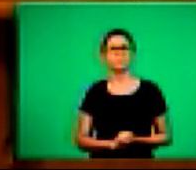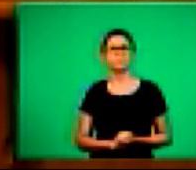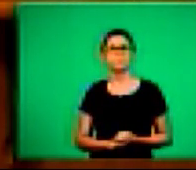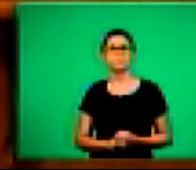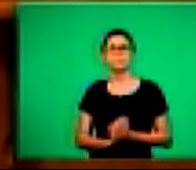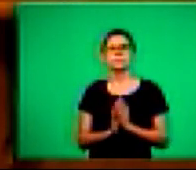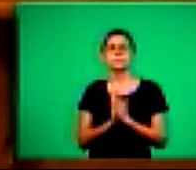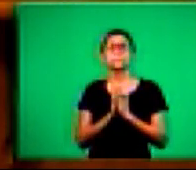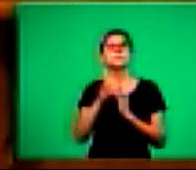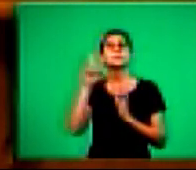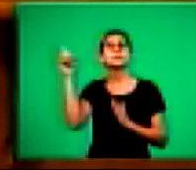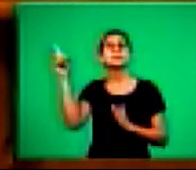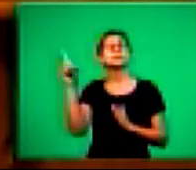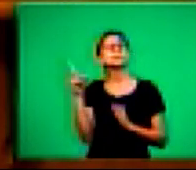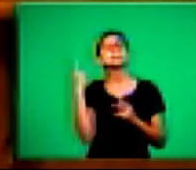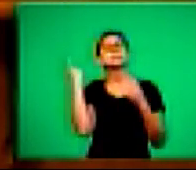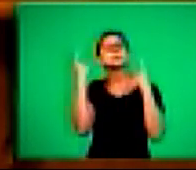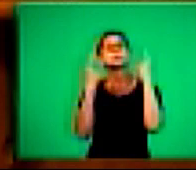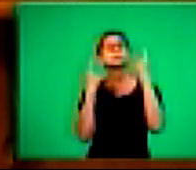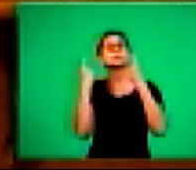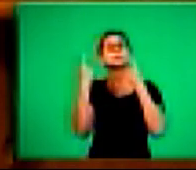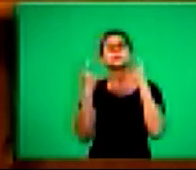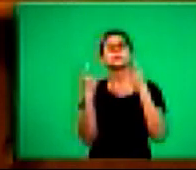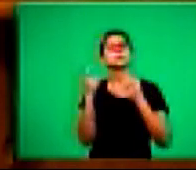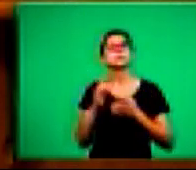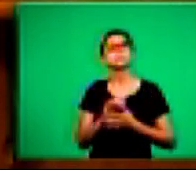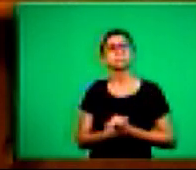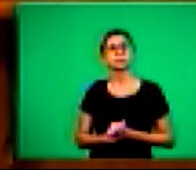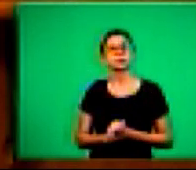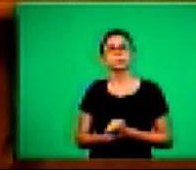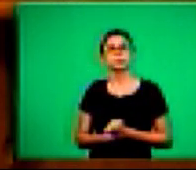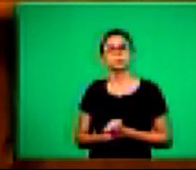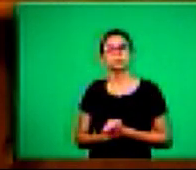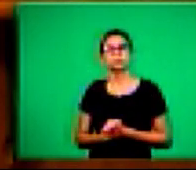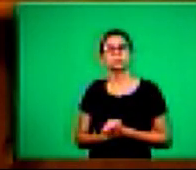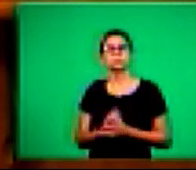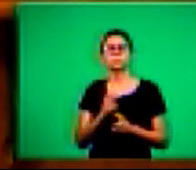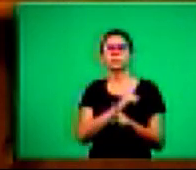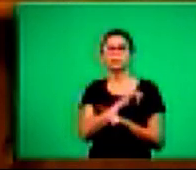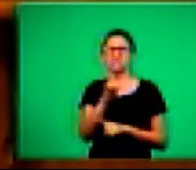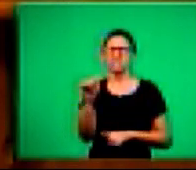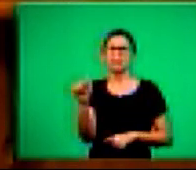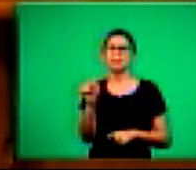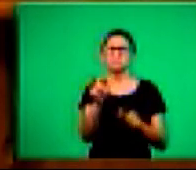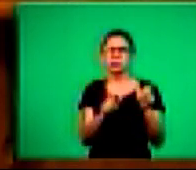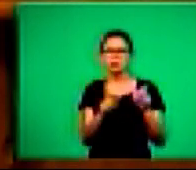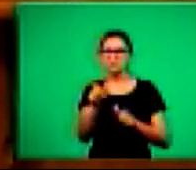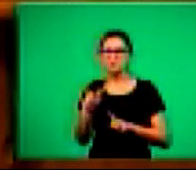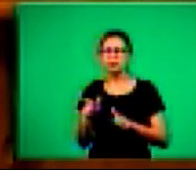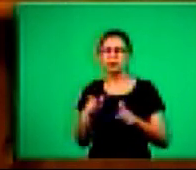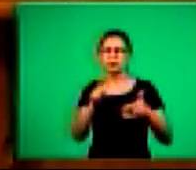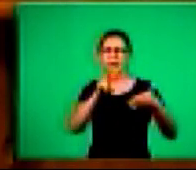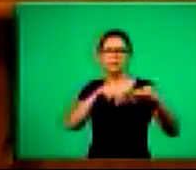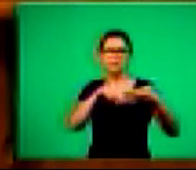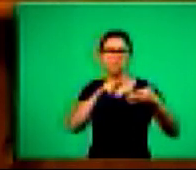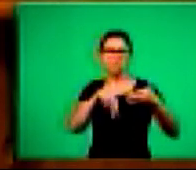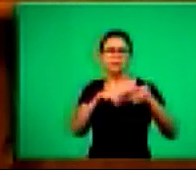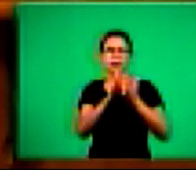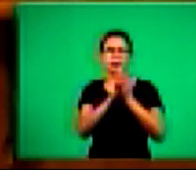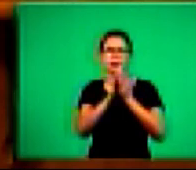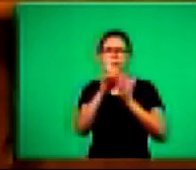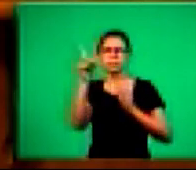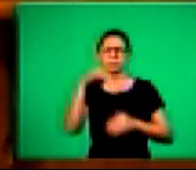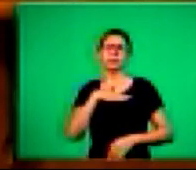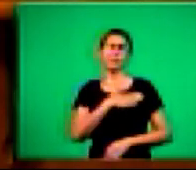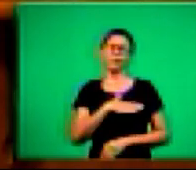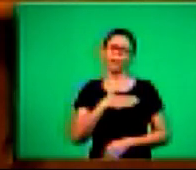este aspecto profético a muchas personas les gusta la biblia y leen hasta muchas historias ahí hay muchas historias pero es lo